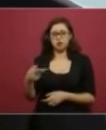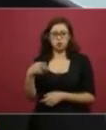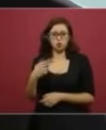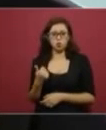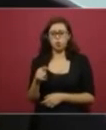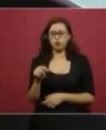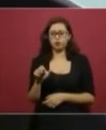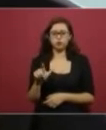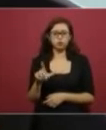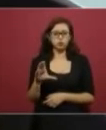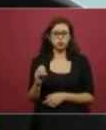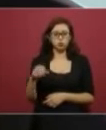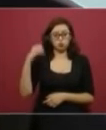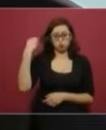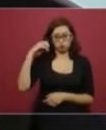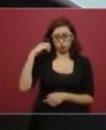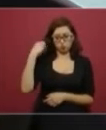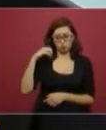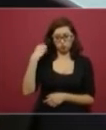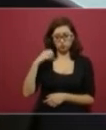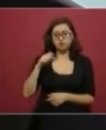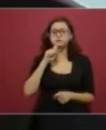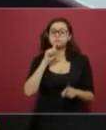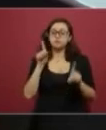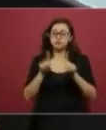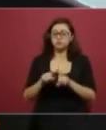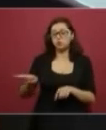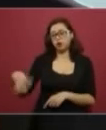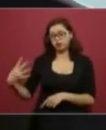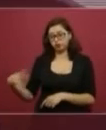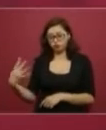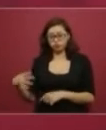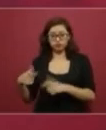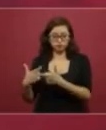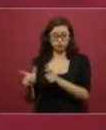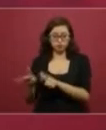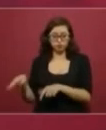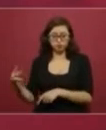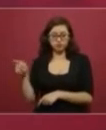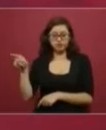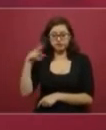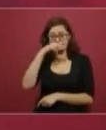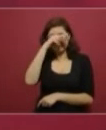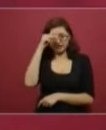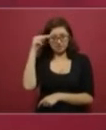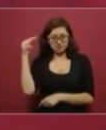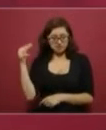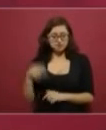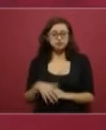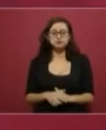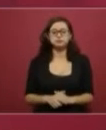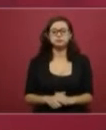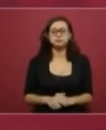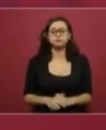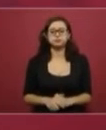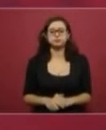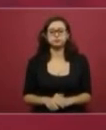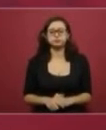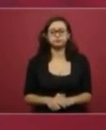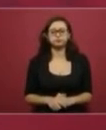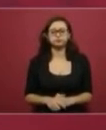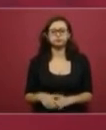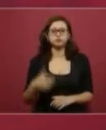señaló que el debate del perfil de la formación es un tema superado en el senado lo que importa es que se